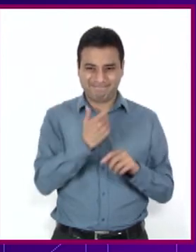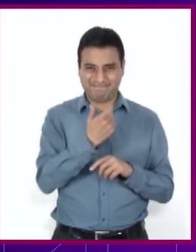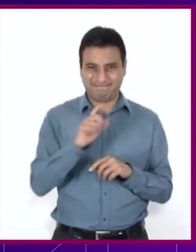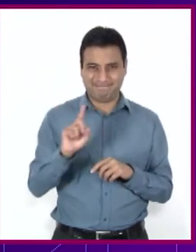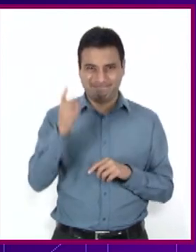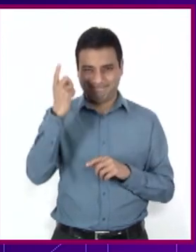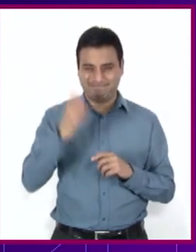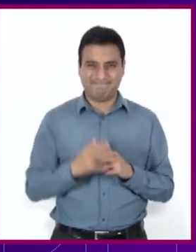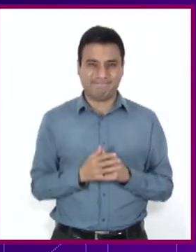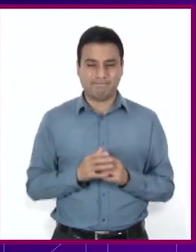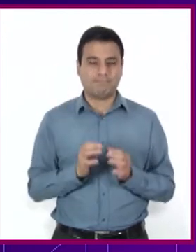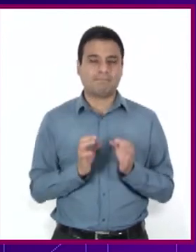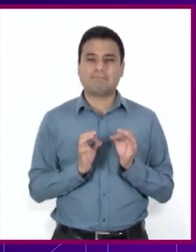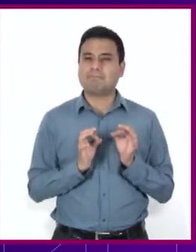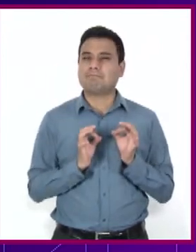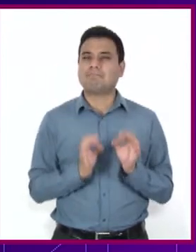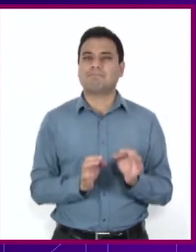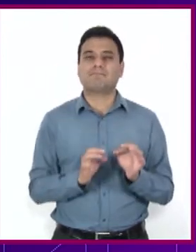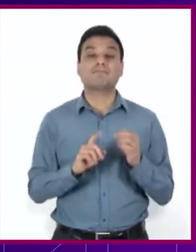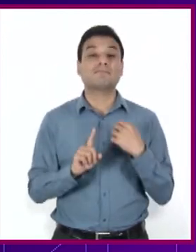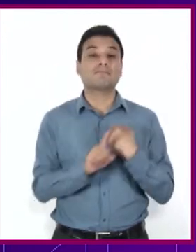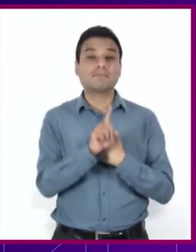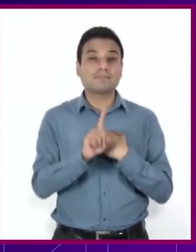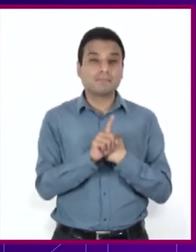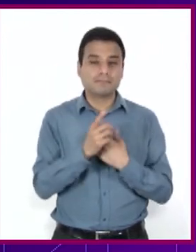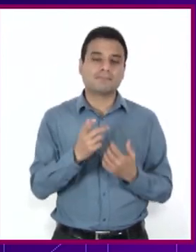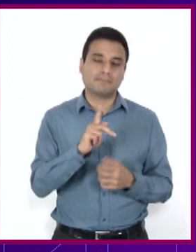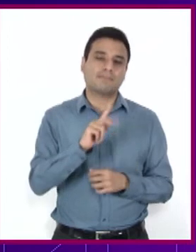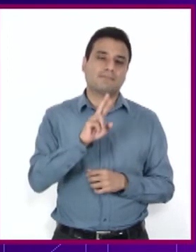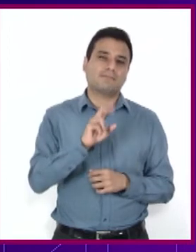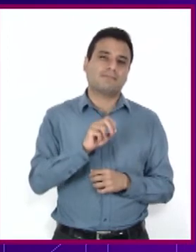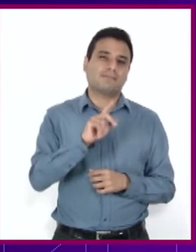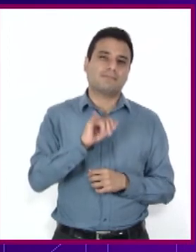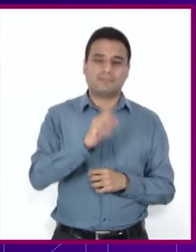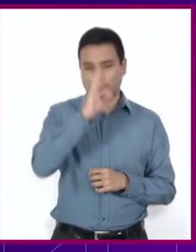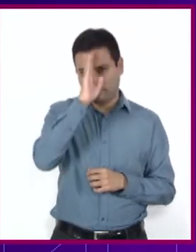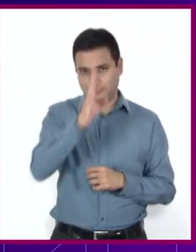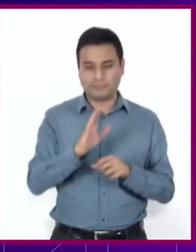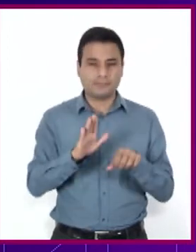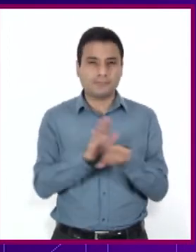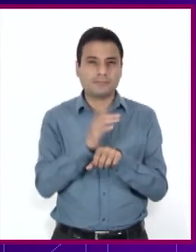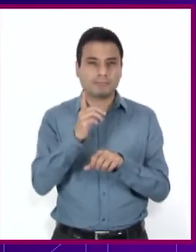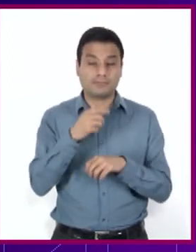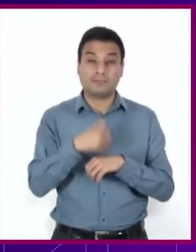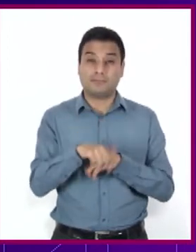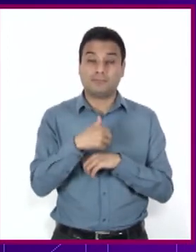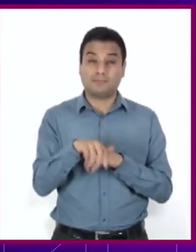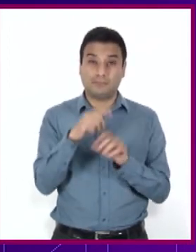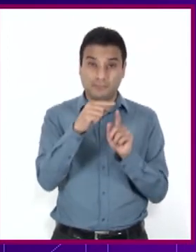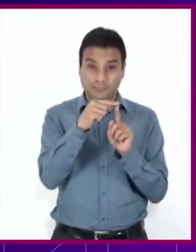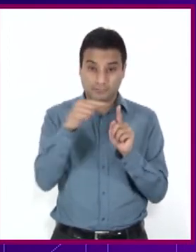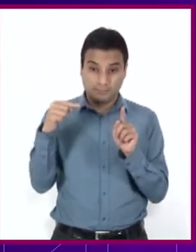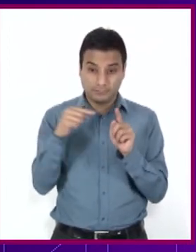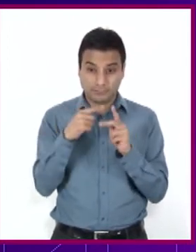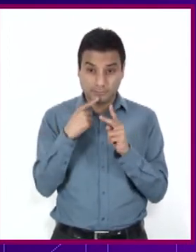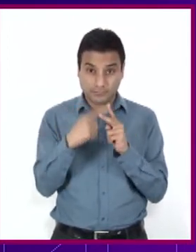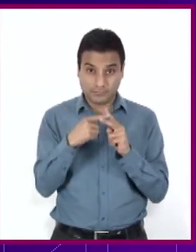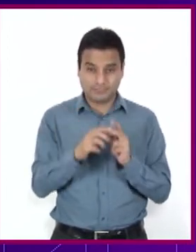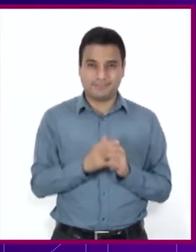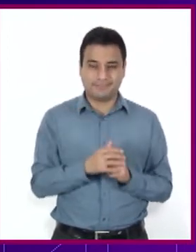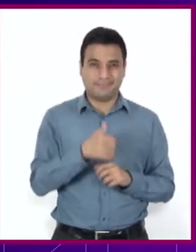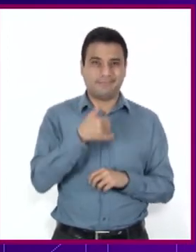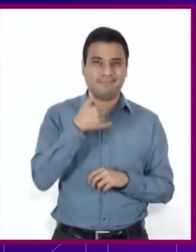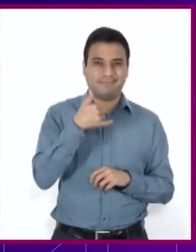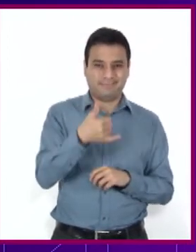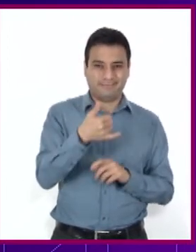dólares representan un problema de proporcionalidad directa, ya que al dividir cada número de la segunda magnitud y entre